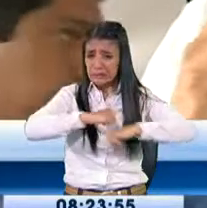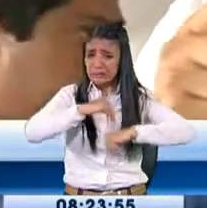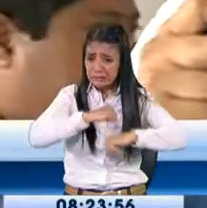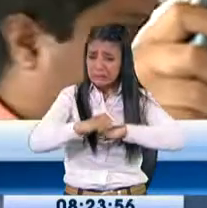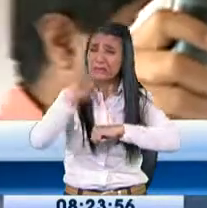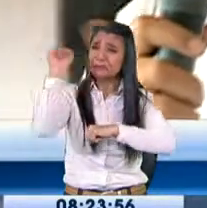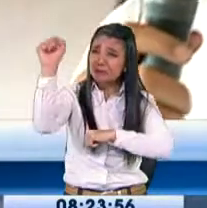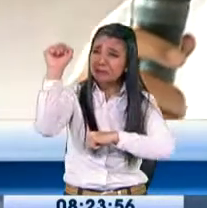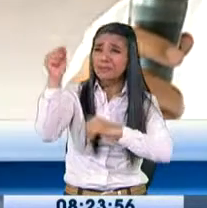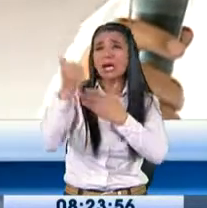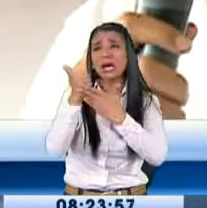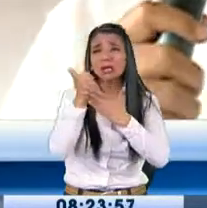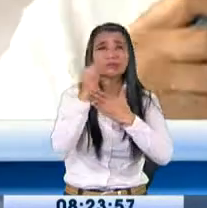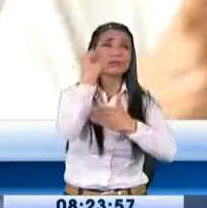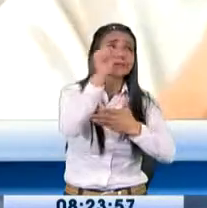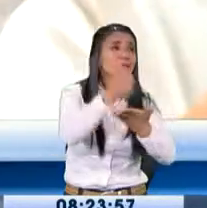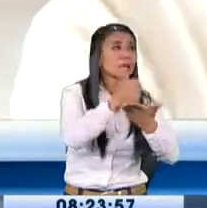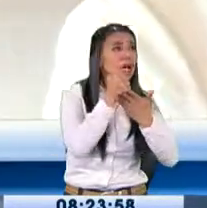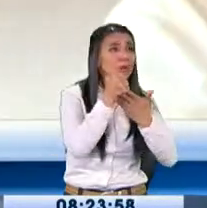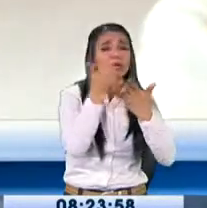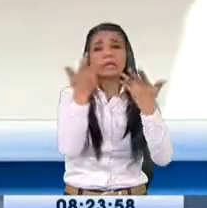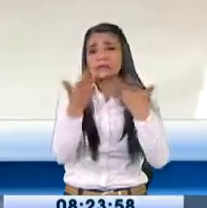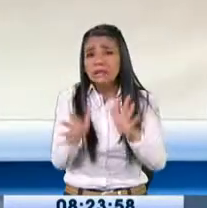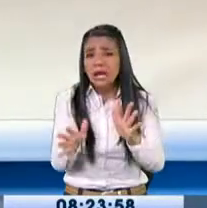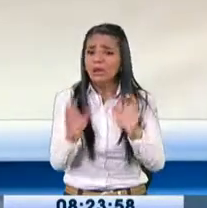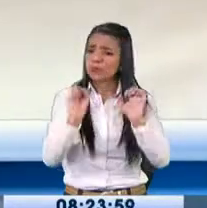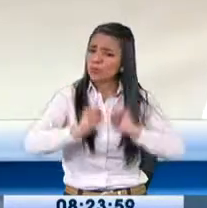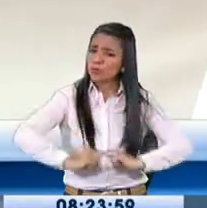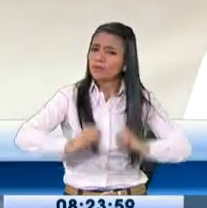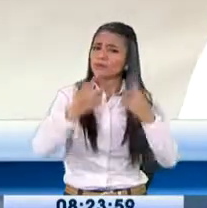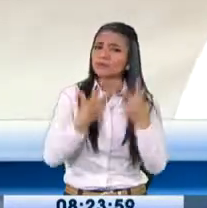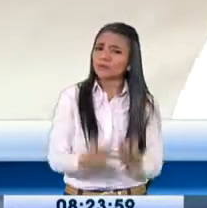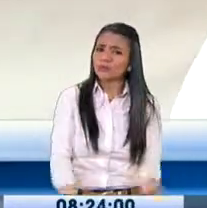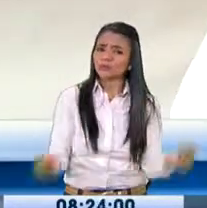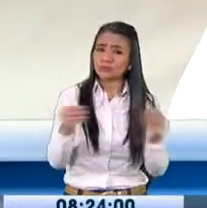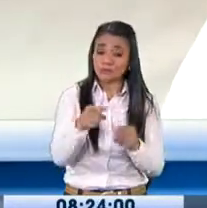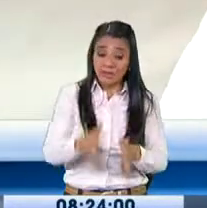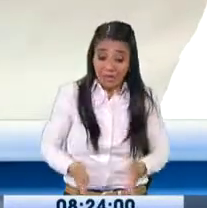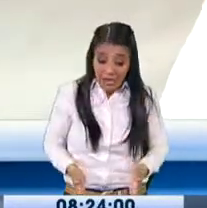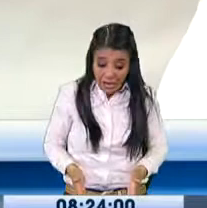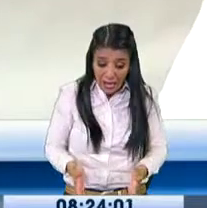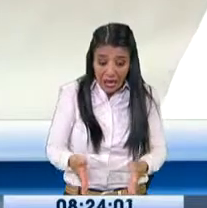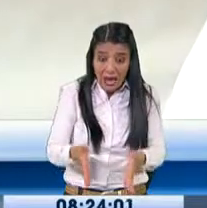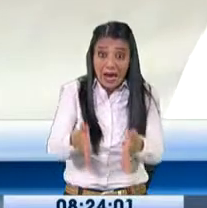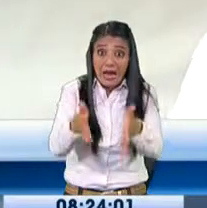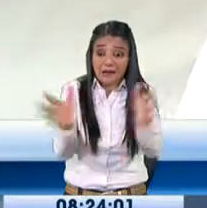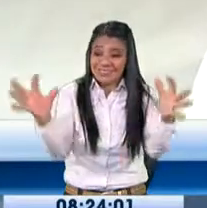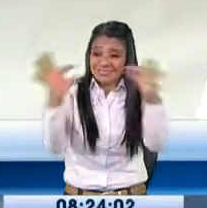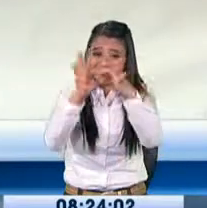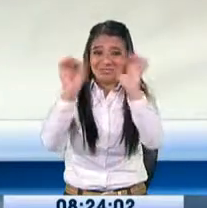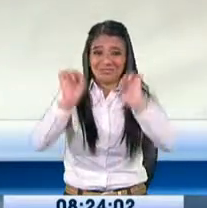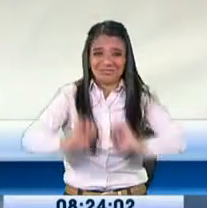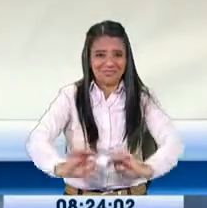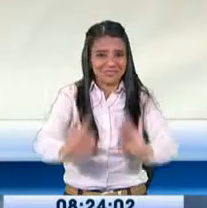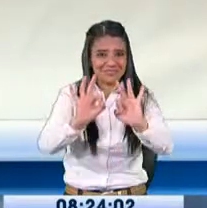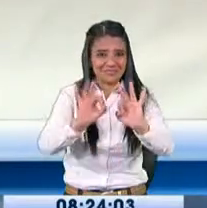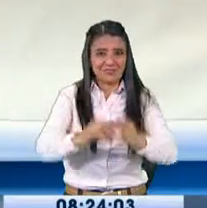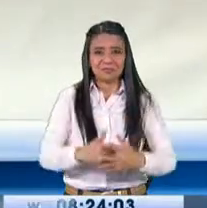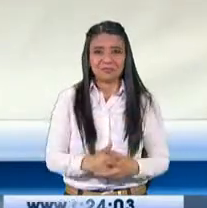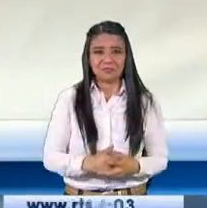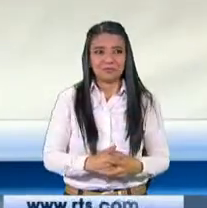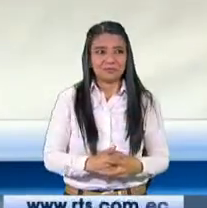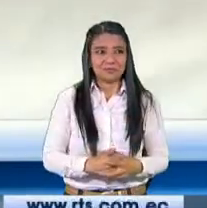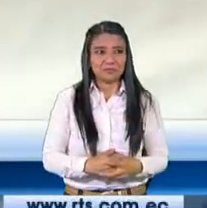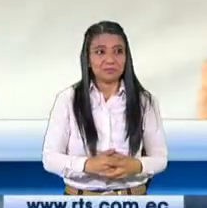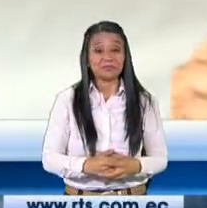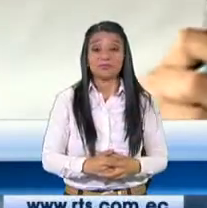golpeando todas las puertas para tratar de garantizar que esta calle pueda unir a las dos parroquias. Y